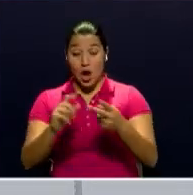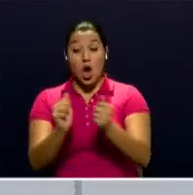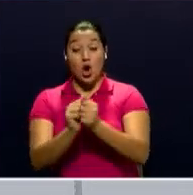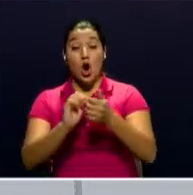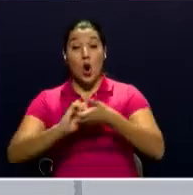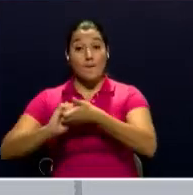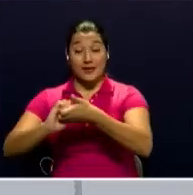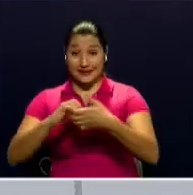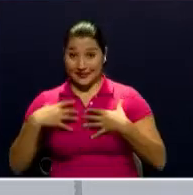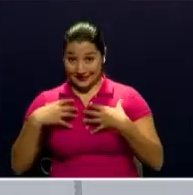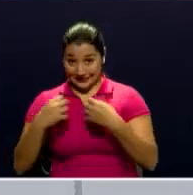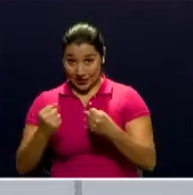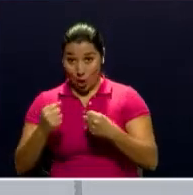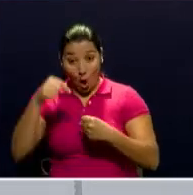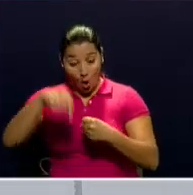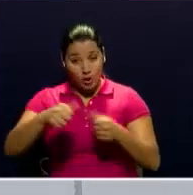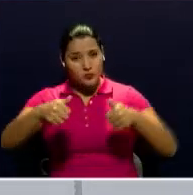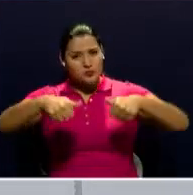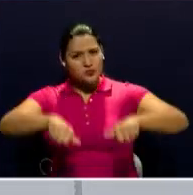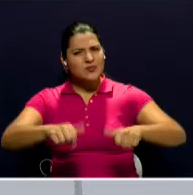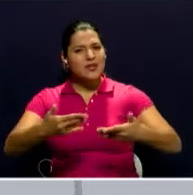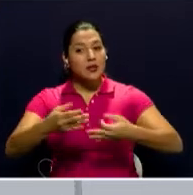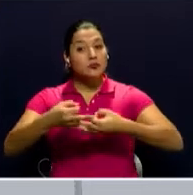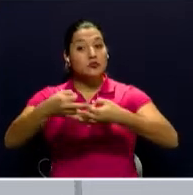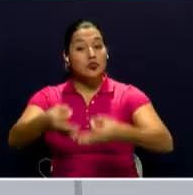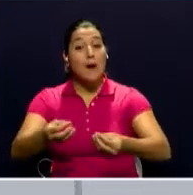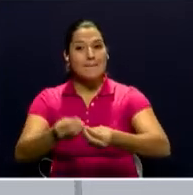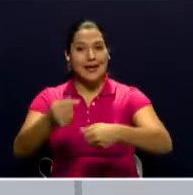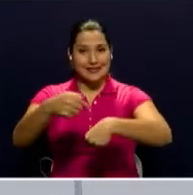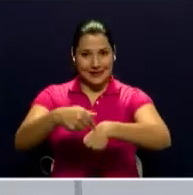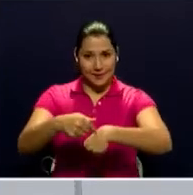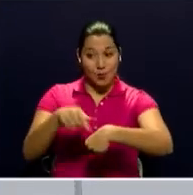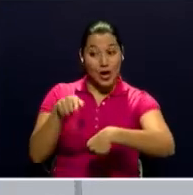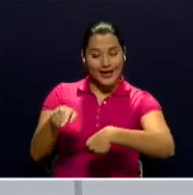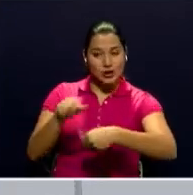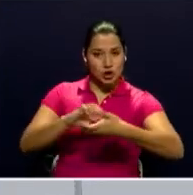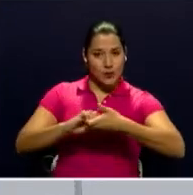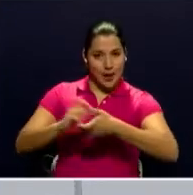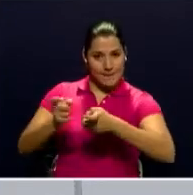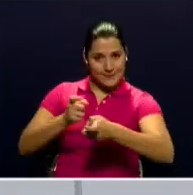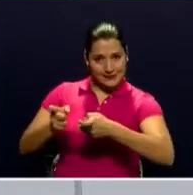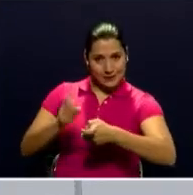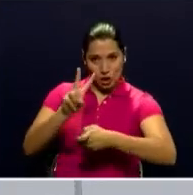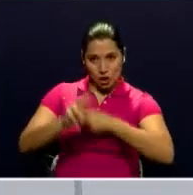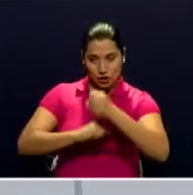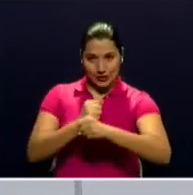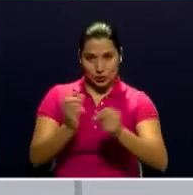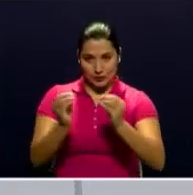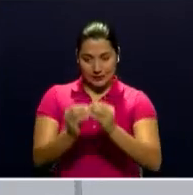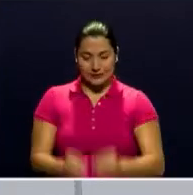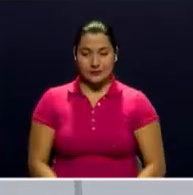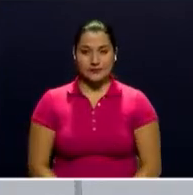cooperativas de salud, se acordó extender el tiempo de administración de los EVAIS a cargo de ellos por 2 años más.